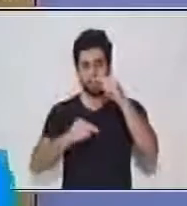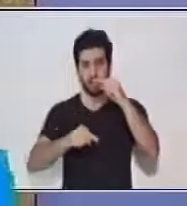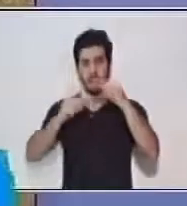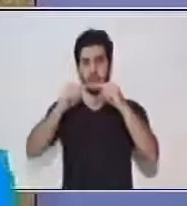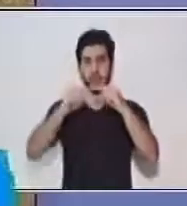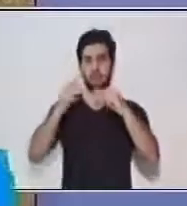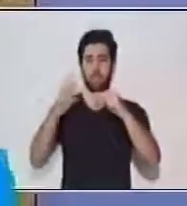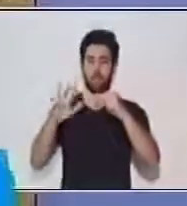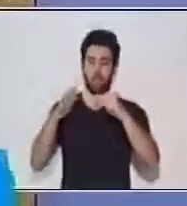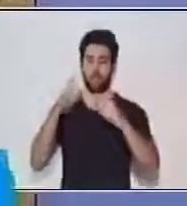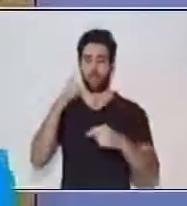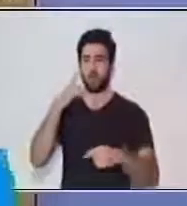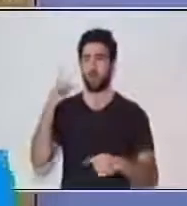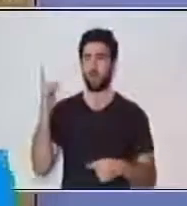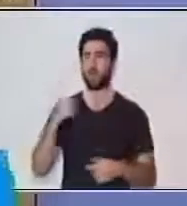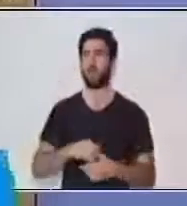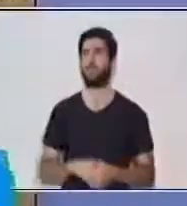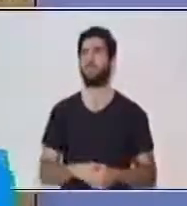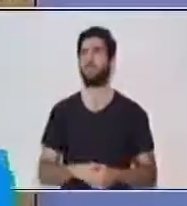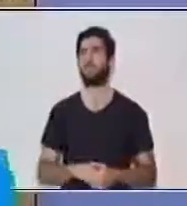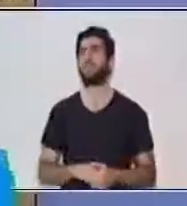máximos. Entonces tenemos